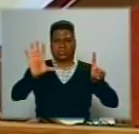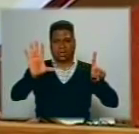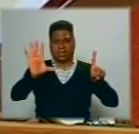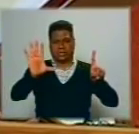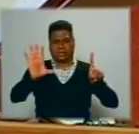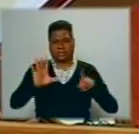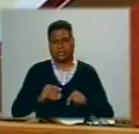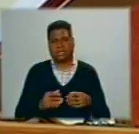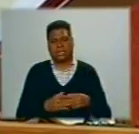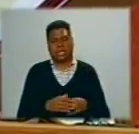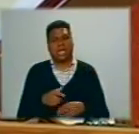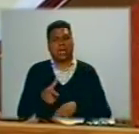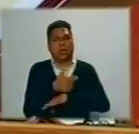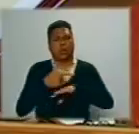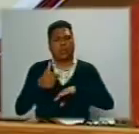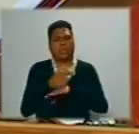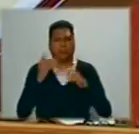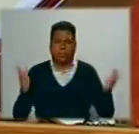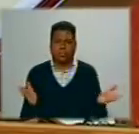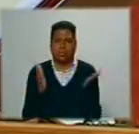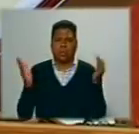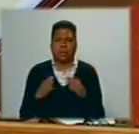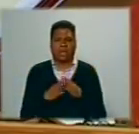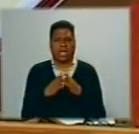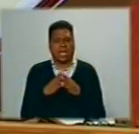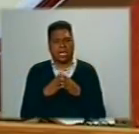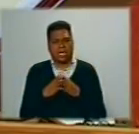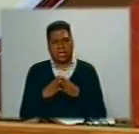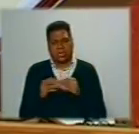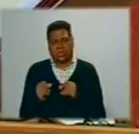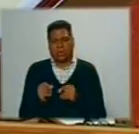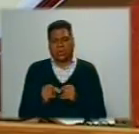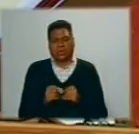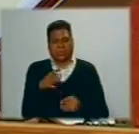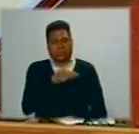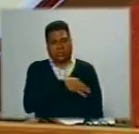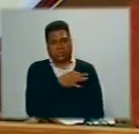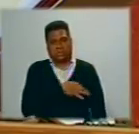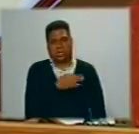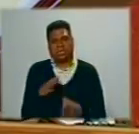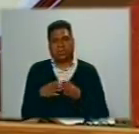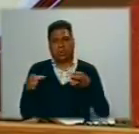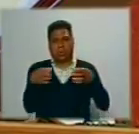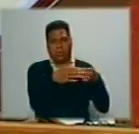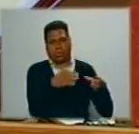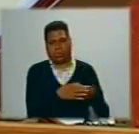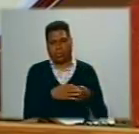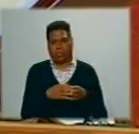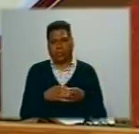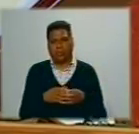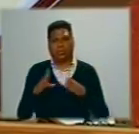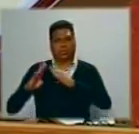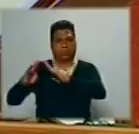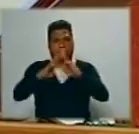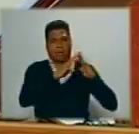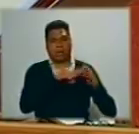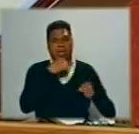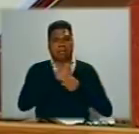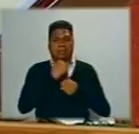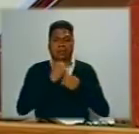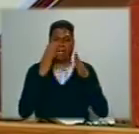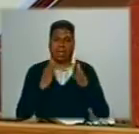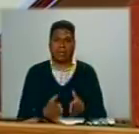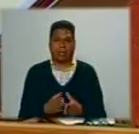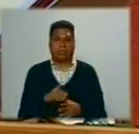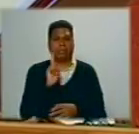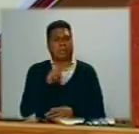El Estado promoverá y garantizará el diálogo y la corresponsabilidad social entre los sectores público, privado, comunal y de las trabajadoras y trabajadores como medio